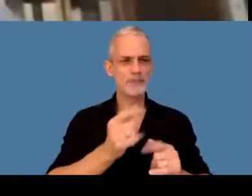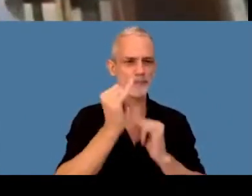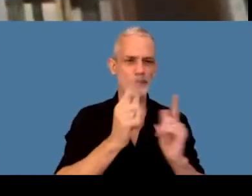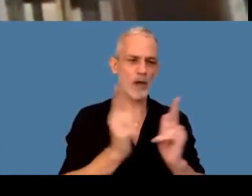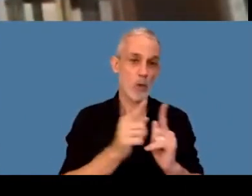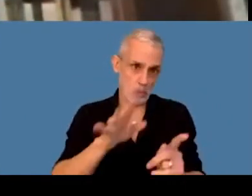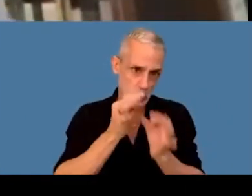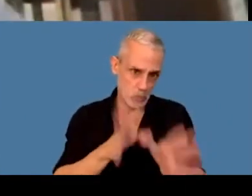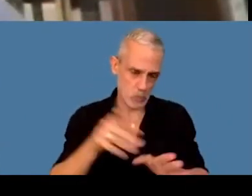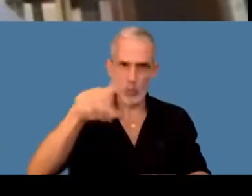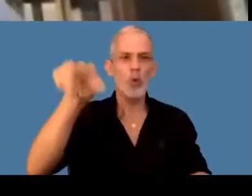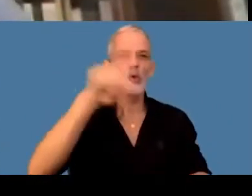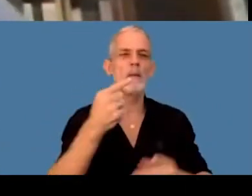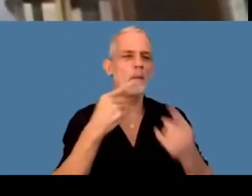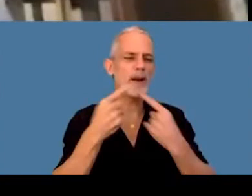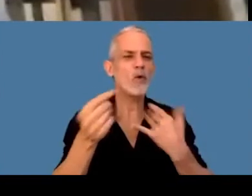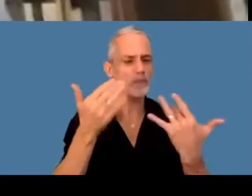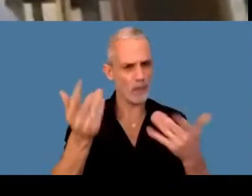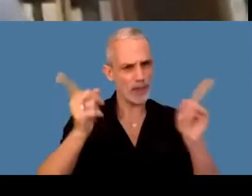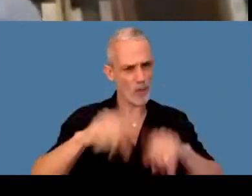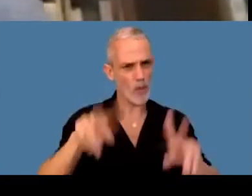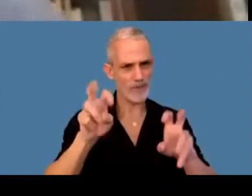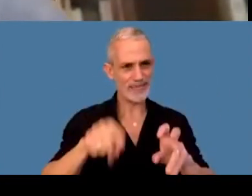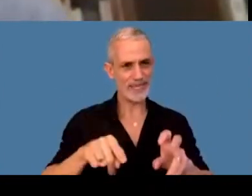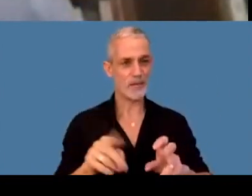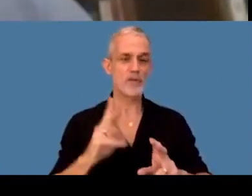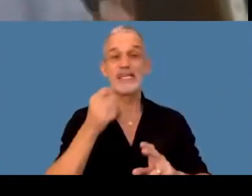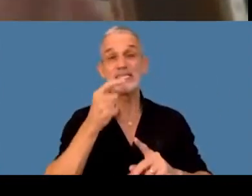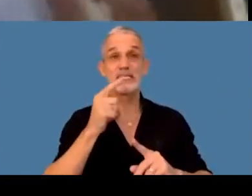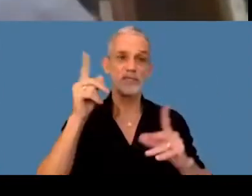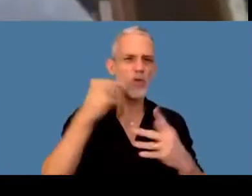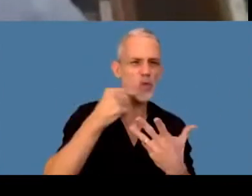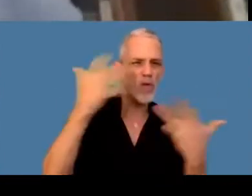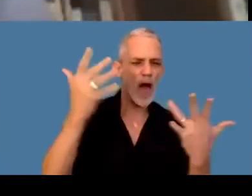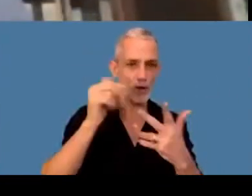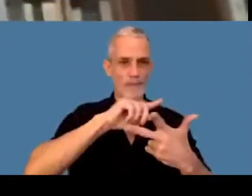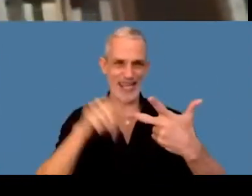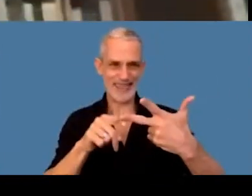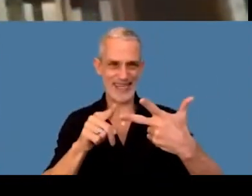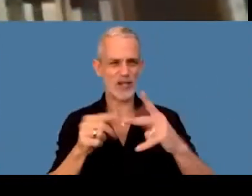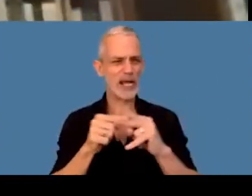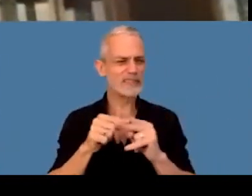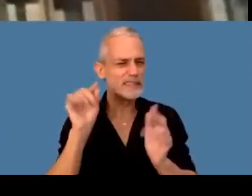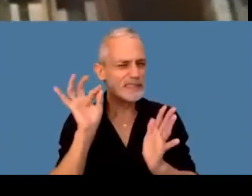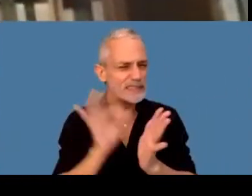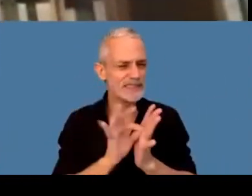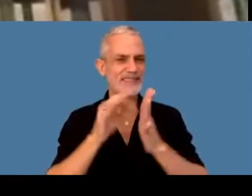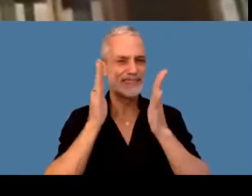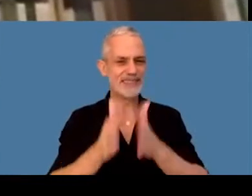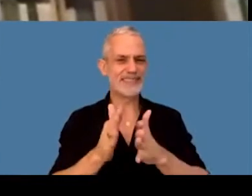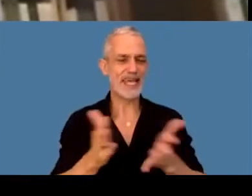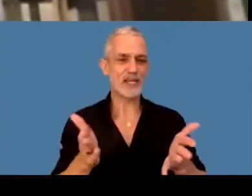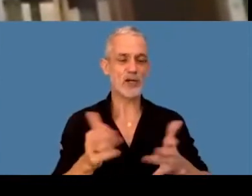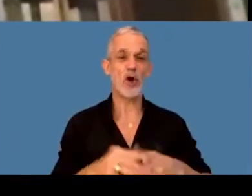cosa con las preguntas podemos volver, si no fui claro en algo. Hay un tercer elemento que es más técnico, pero no le